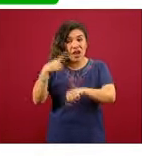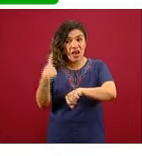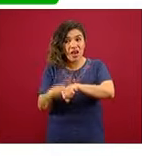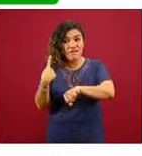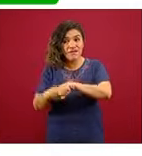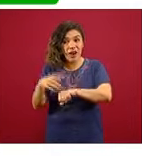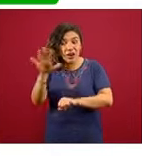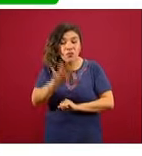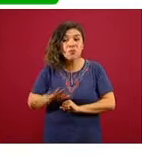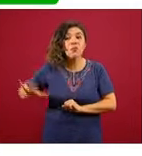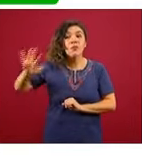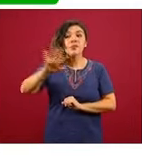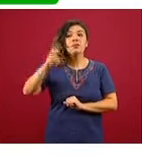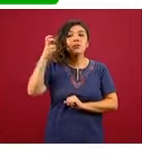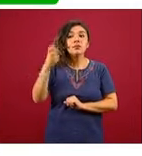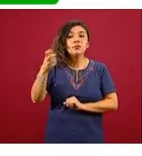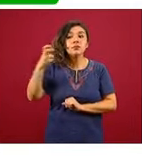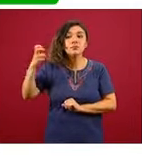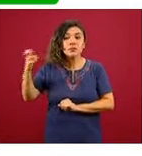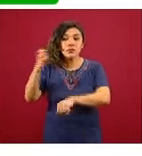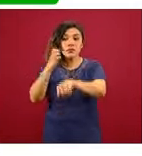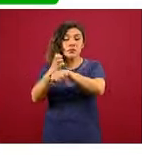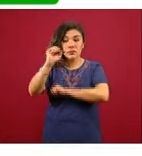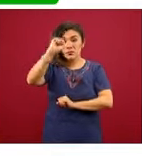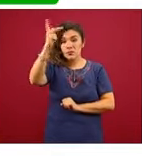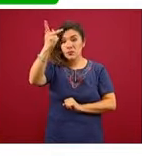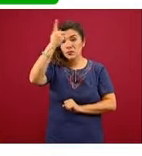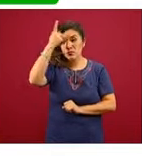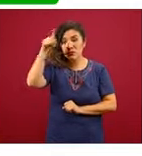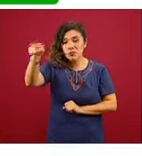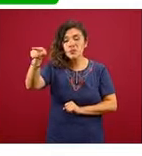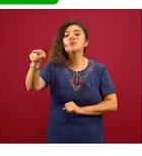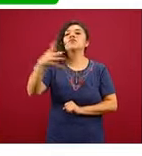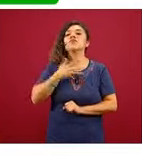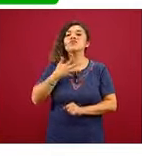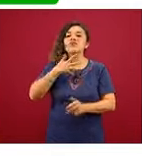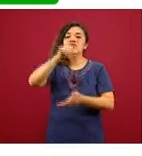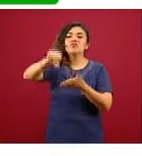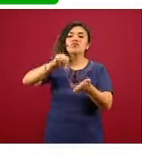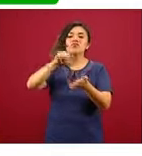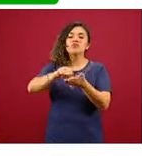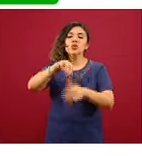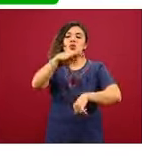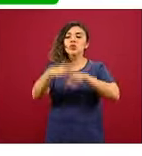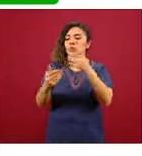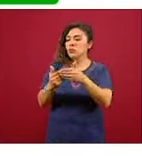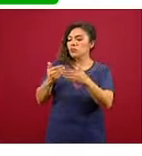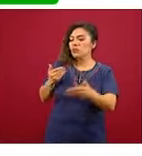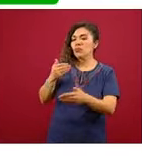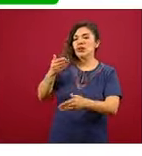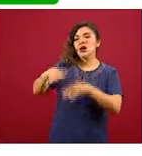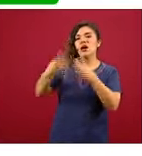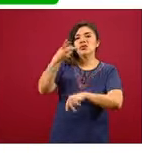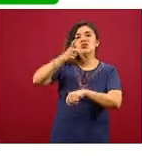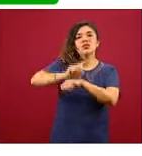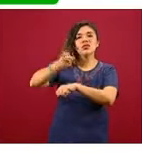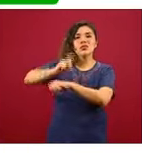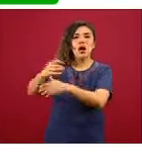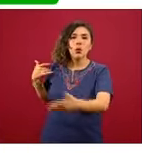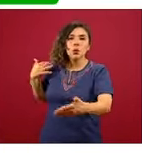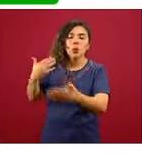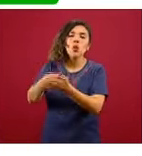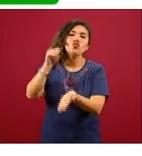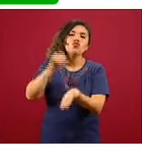de todos los casos en el estado de San Luis Potosí, se concentran en los últimos 14 días, o sea, es una epidemia